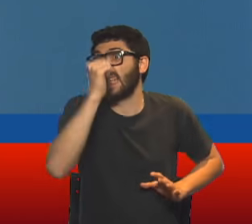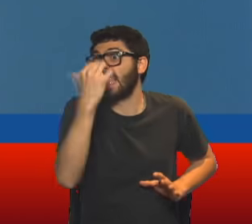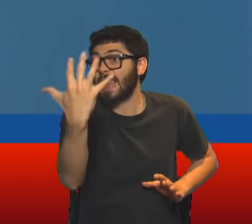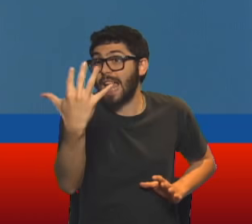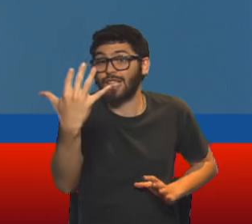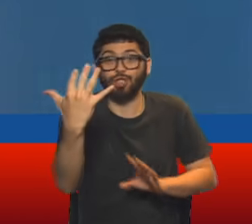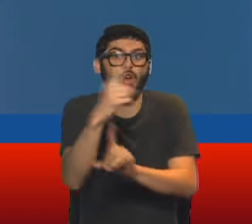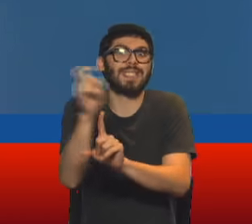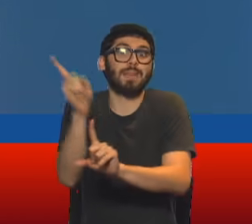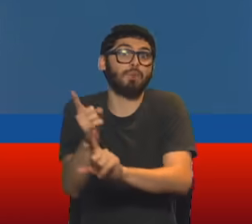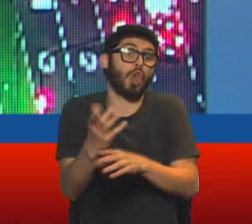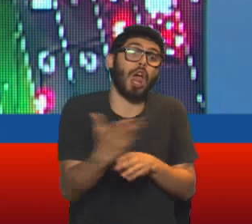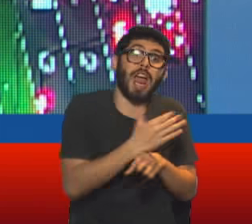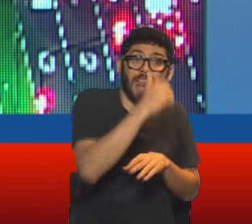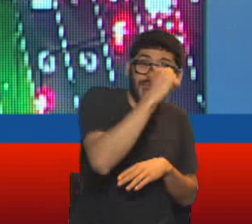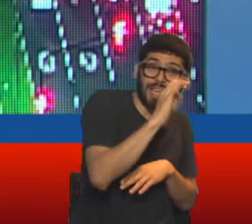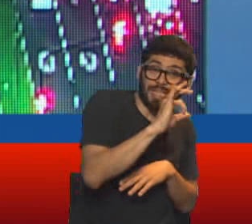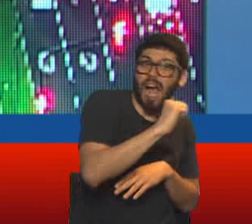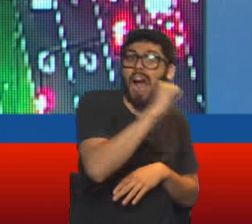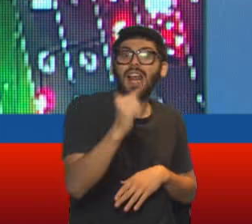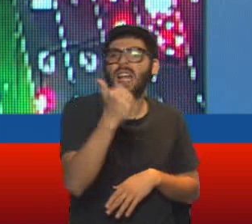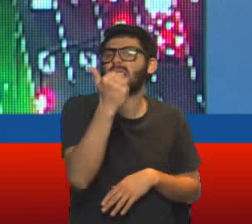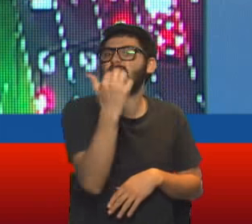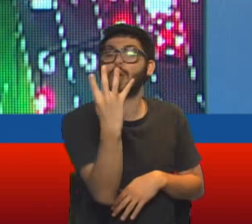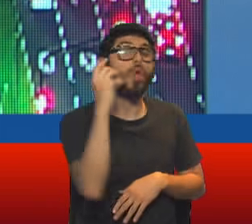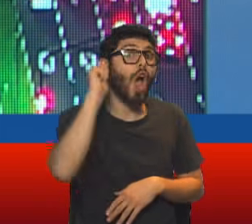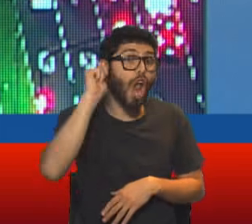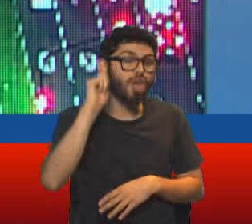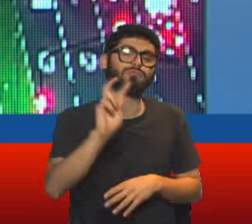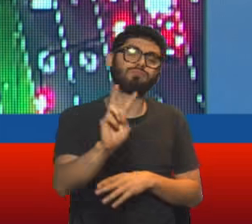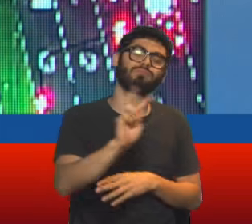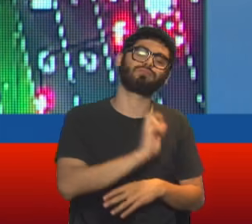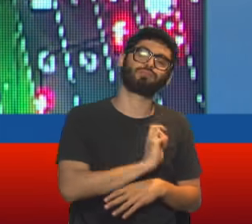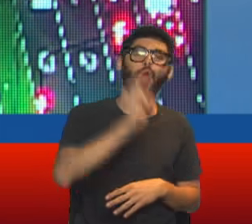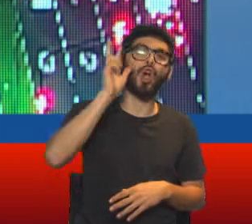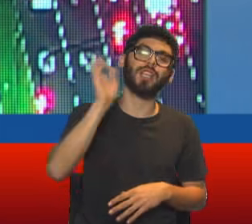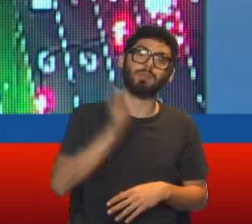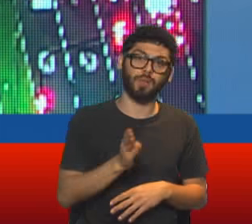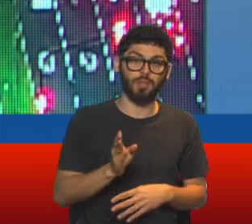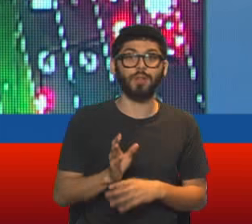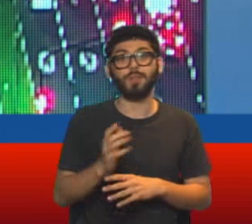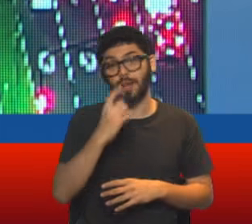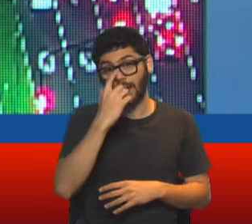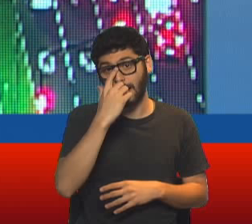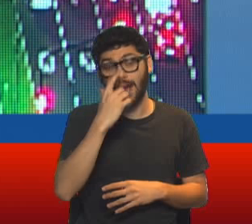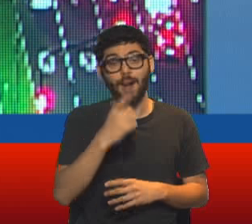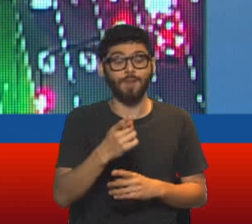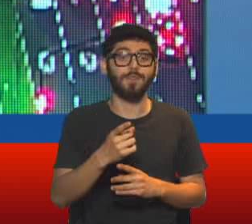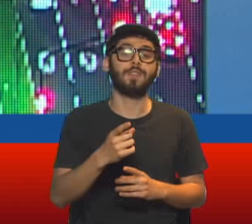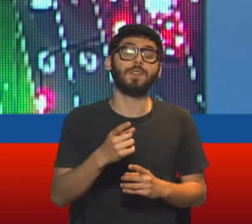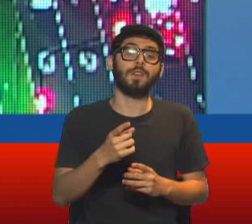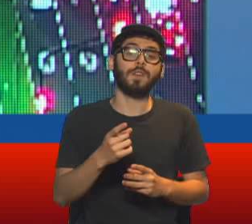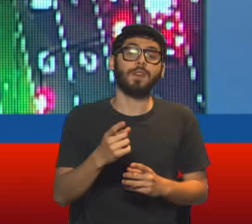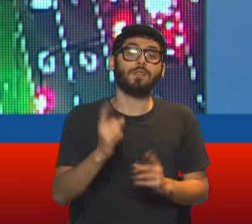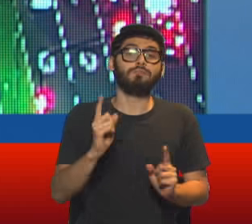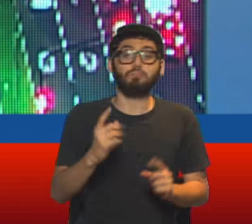jubilarse a muchos les queda lejos la orilla para decirlo vulgarmente no es una forma de acercar lo estamos hablando un gasto